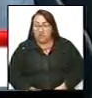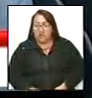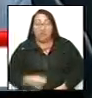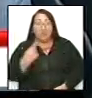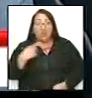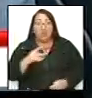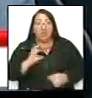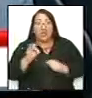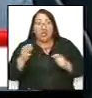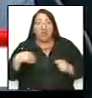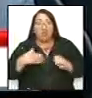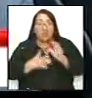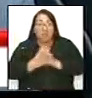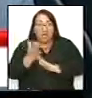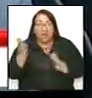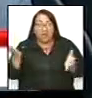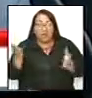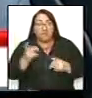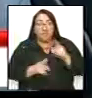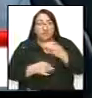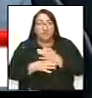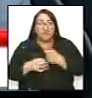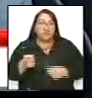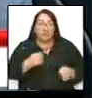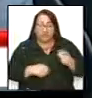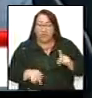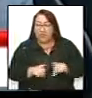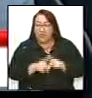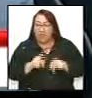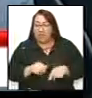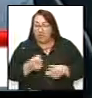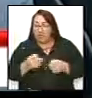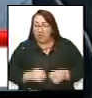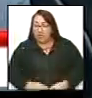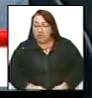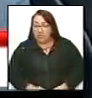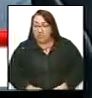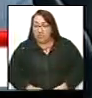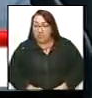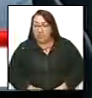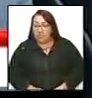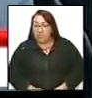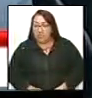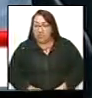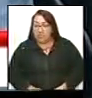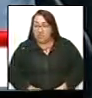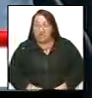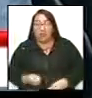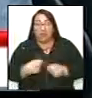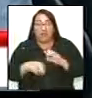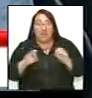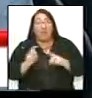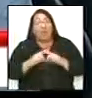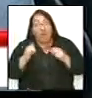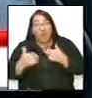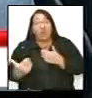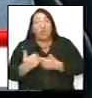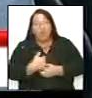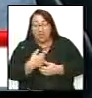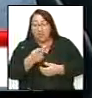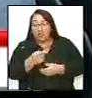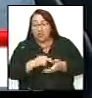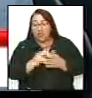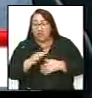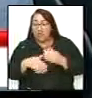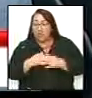que podría salir y de alguna manera a negociarse tal vez con un precio bastante inferior al que nos vende la energía pero algún ingreso a hacer y eso va a hacer